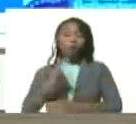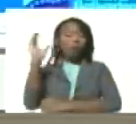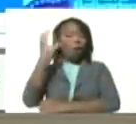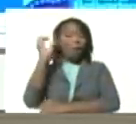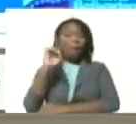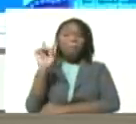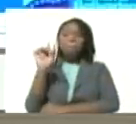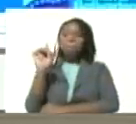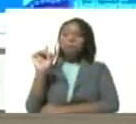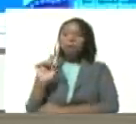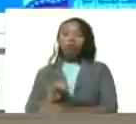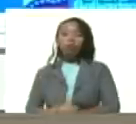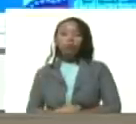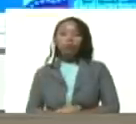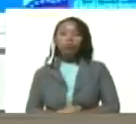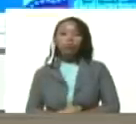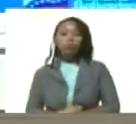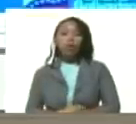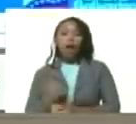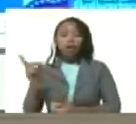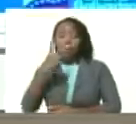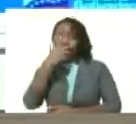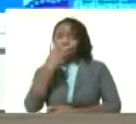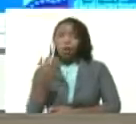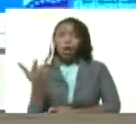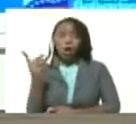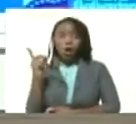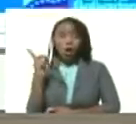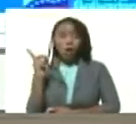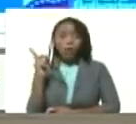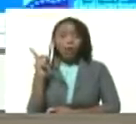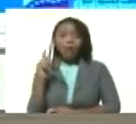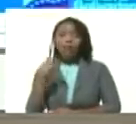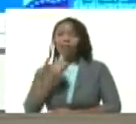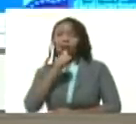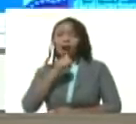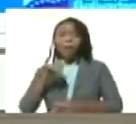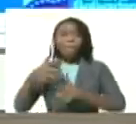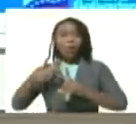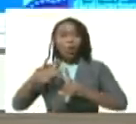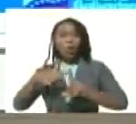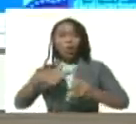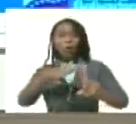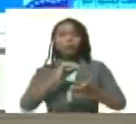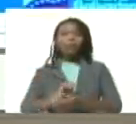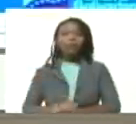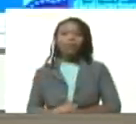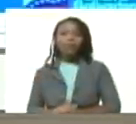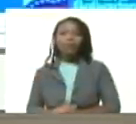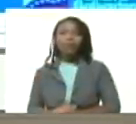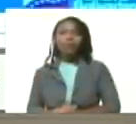no. Es a los pobres, a los quienes persiguen.